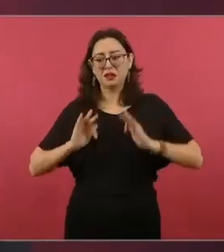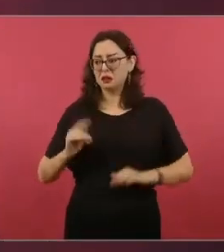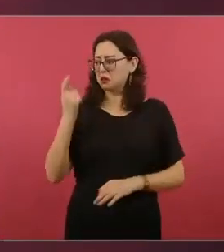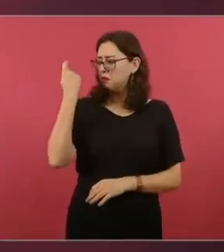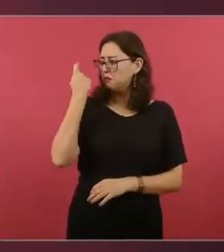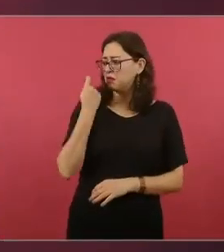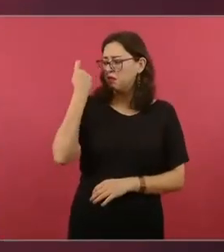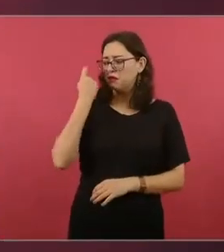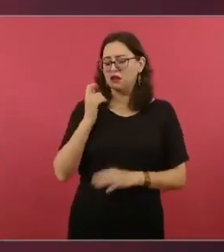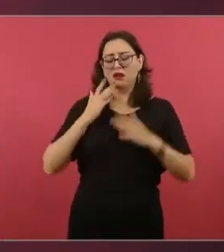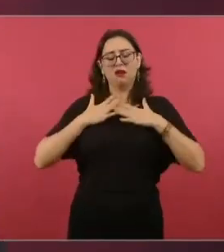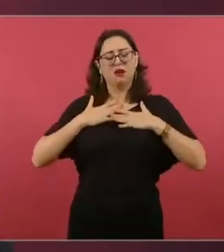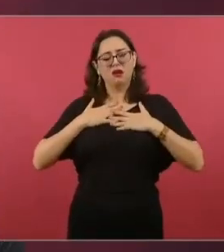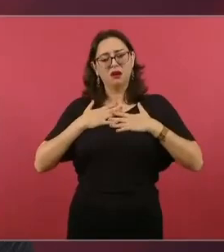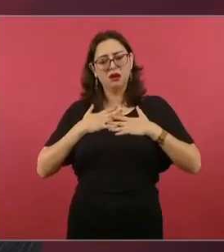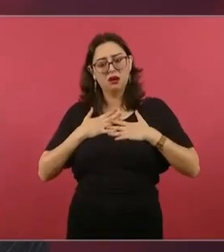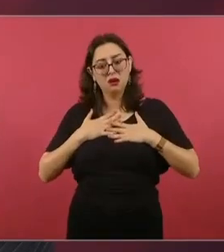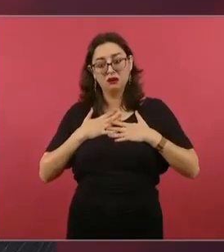De que